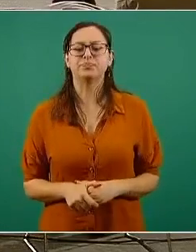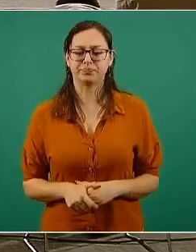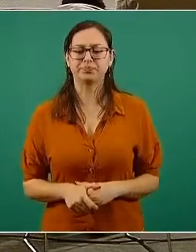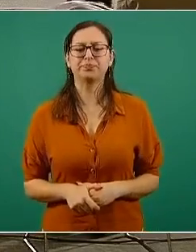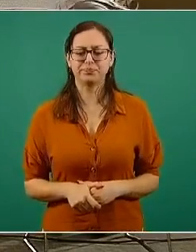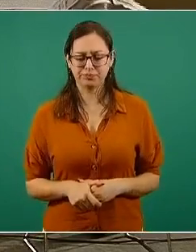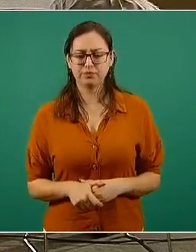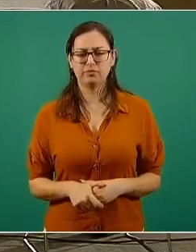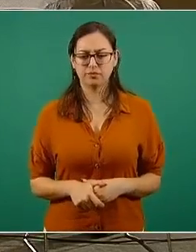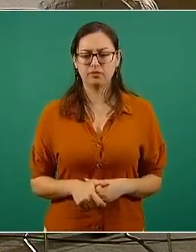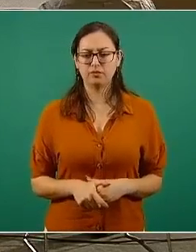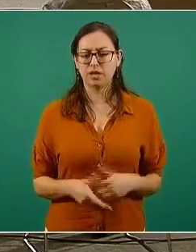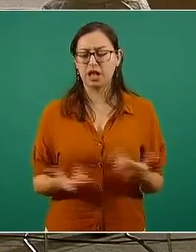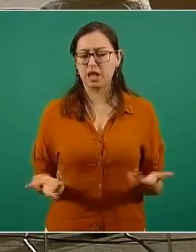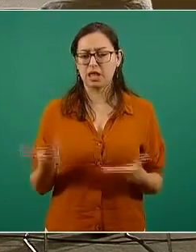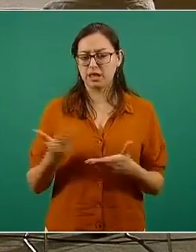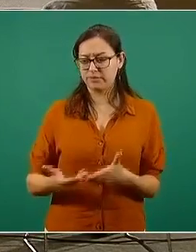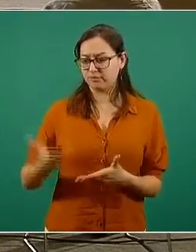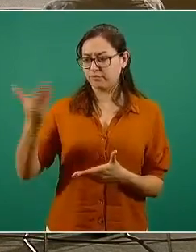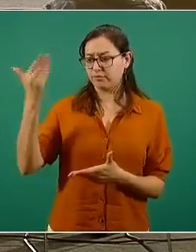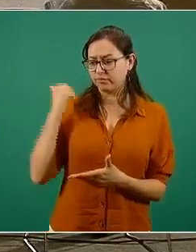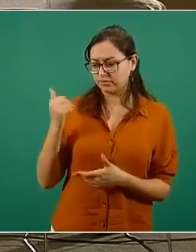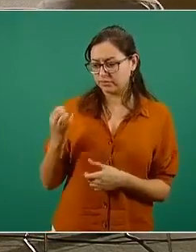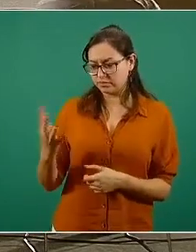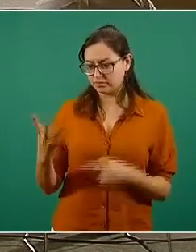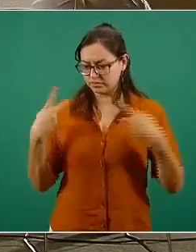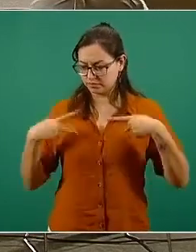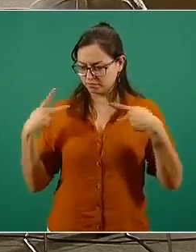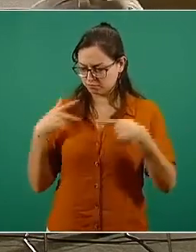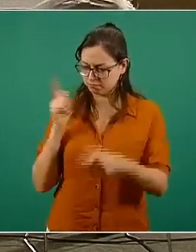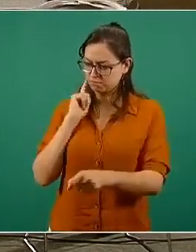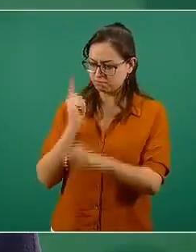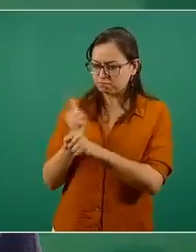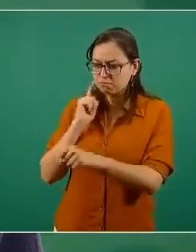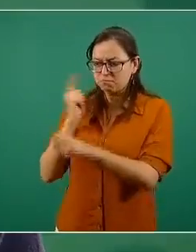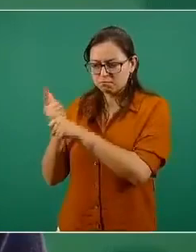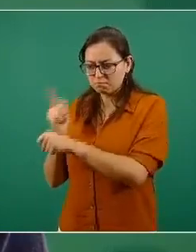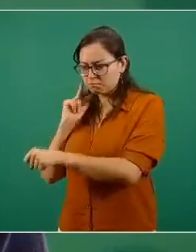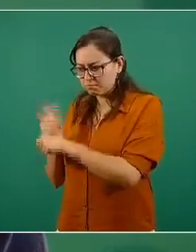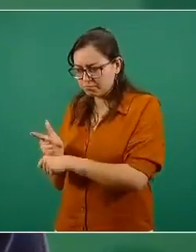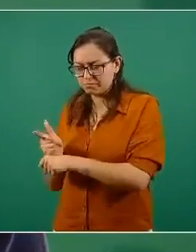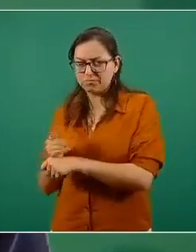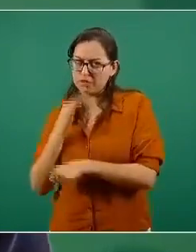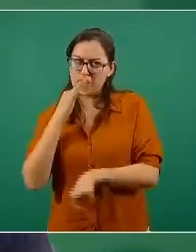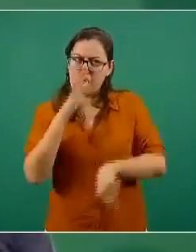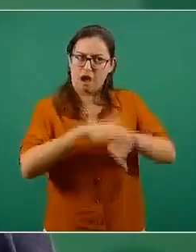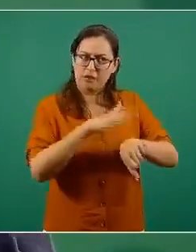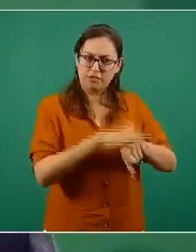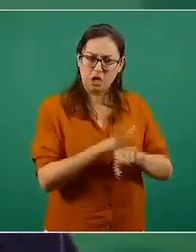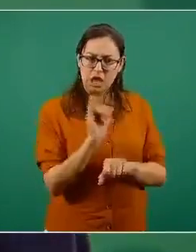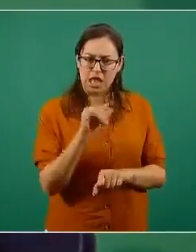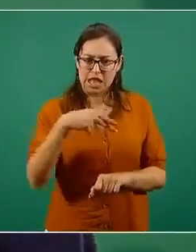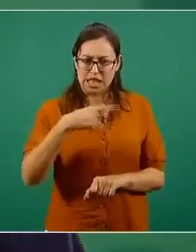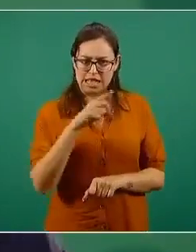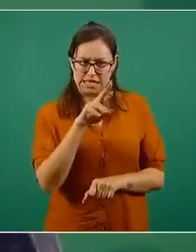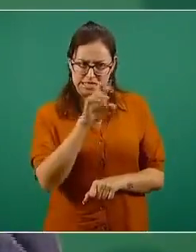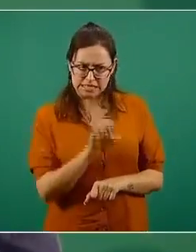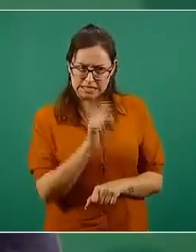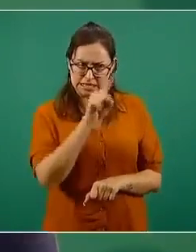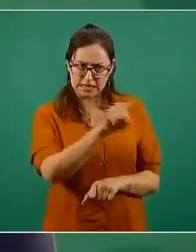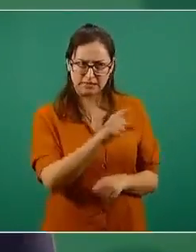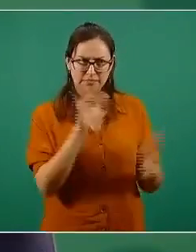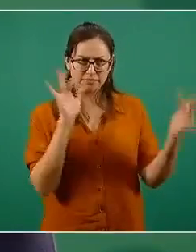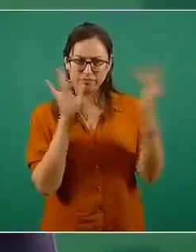que se notificaron esto, el INDRE ha estado en contacto con el Laboratorio Estatal del Estado